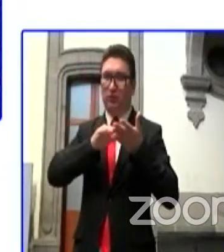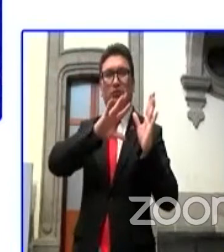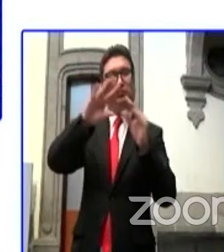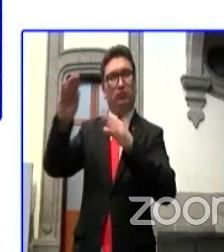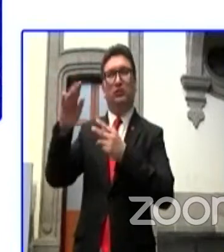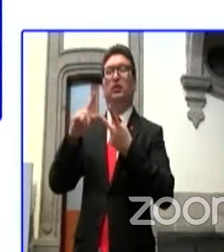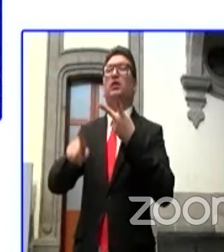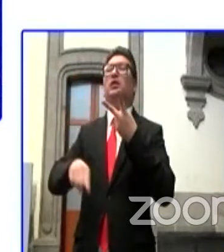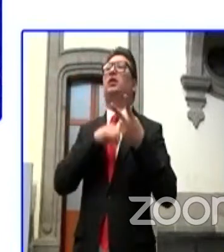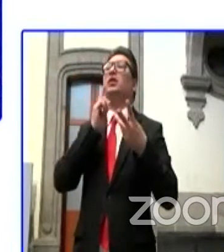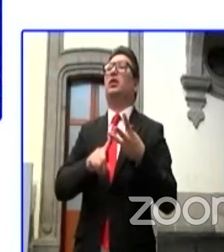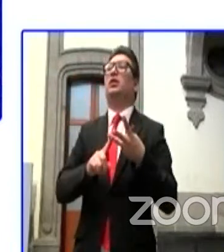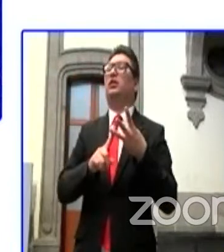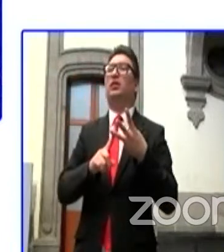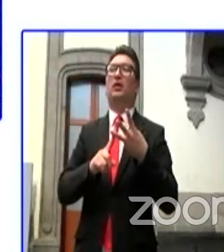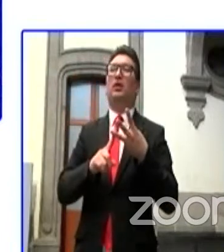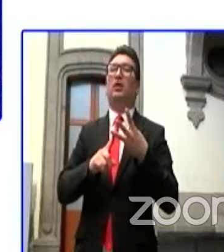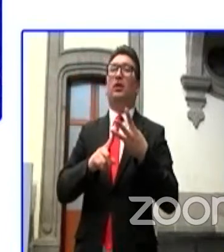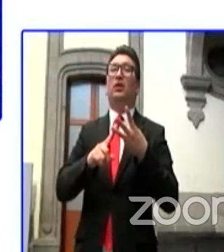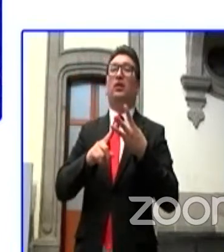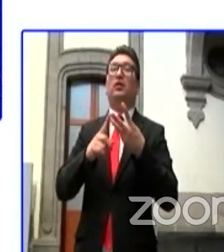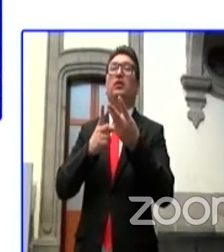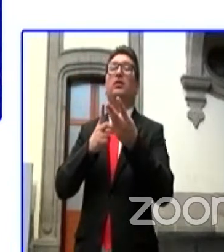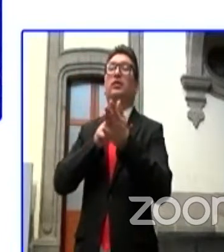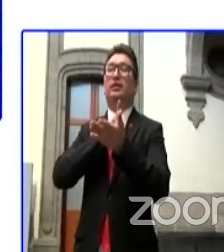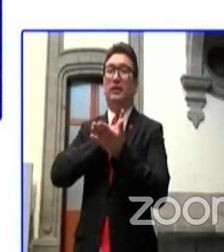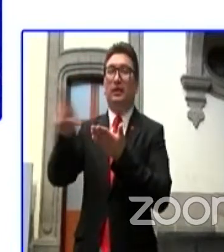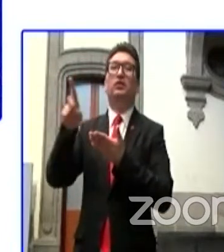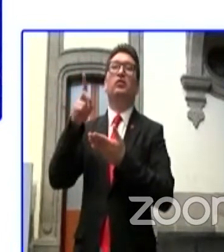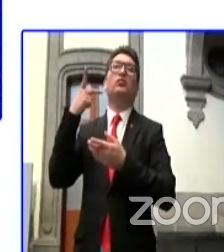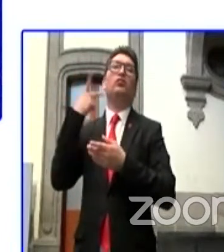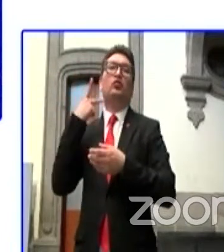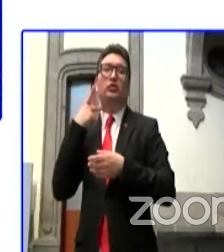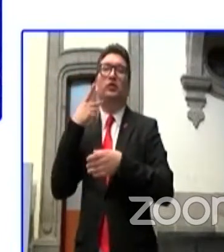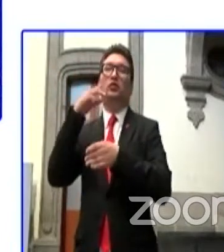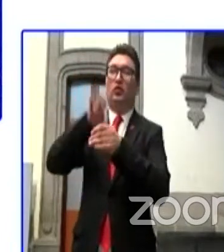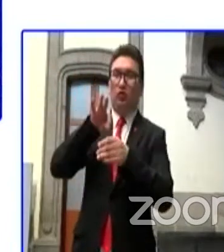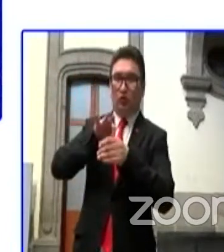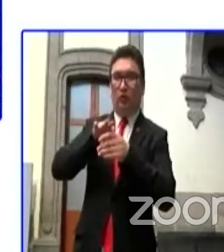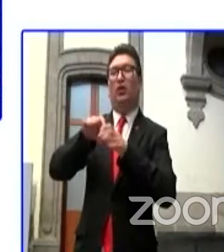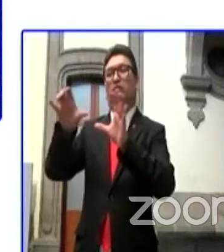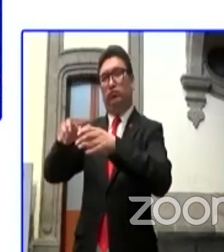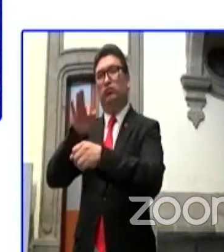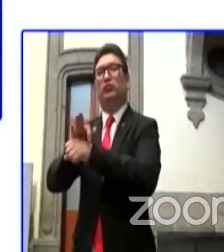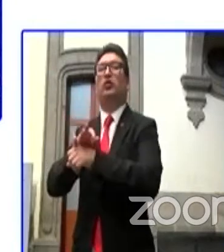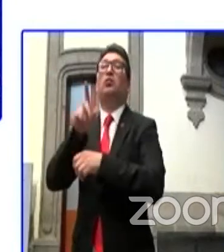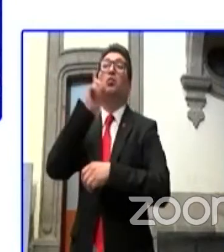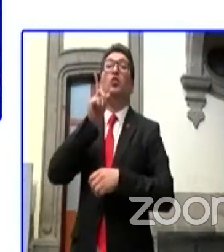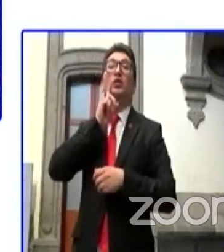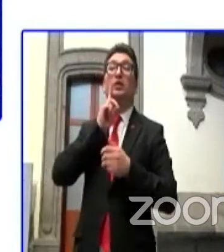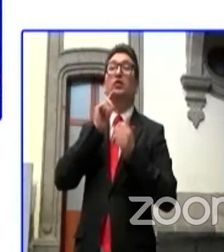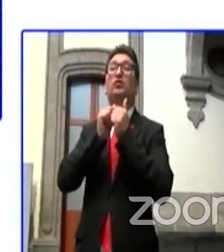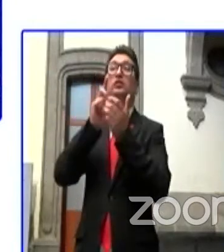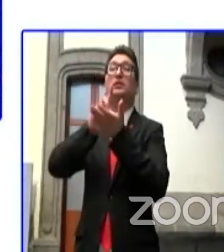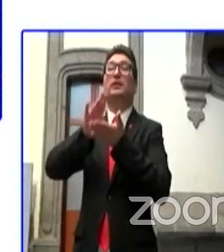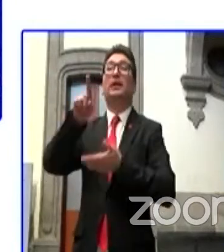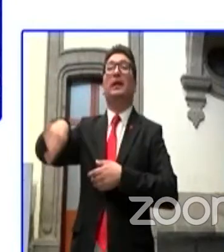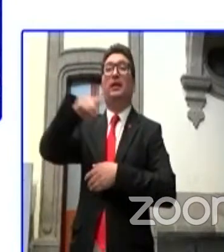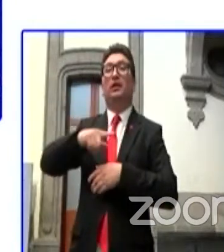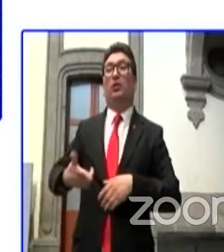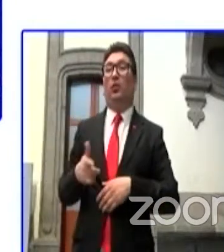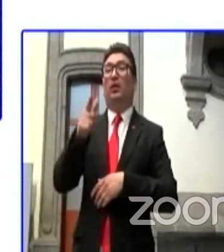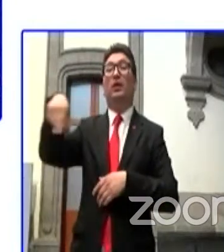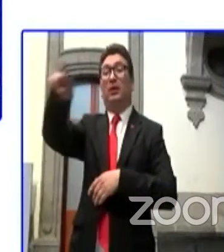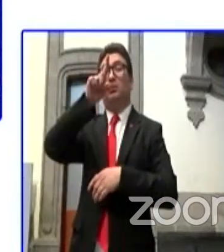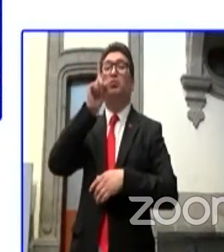acceso a los derechos político-electorales del colectivo estén presentes. Que las mujeres con discapacidad en Guanajuato tengan la posibilidad